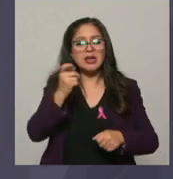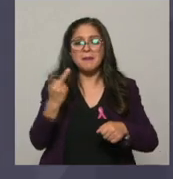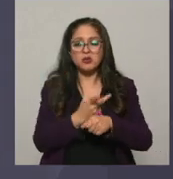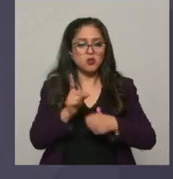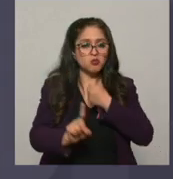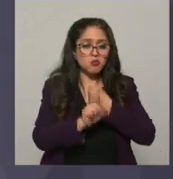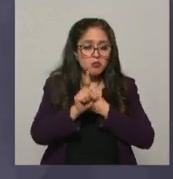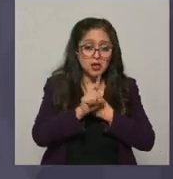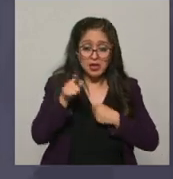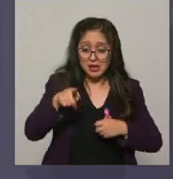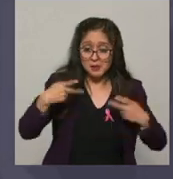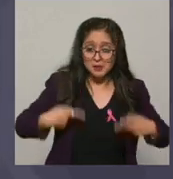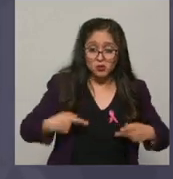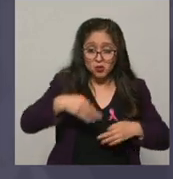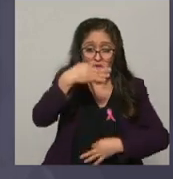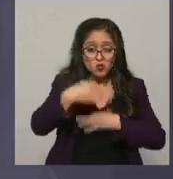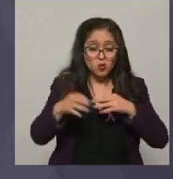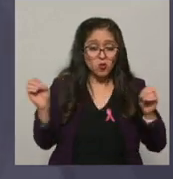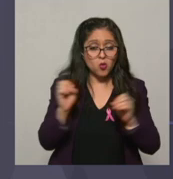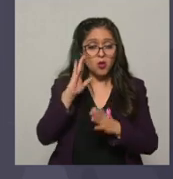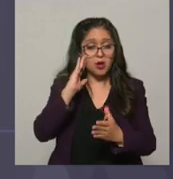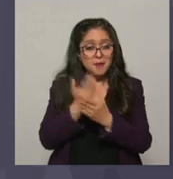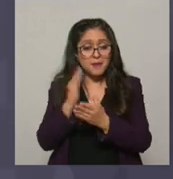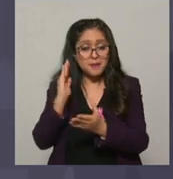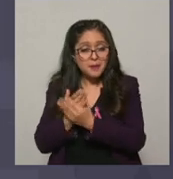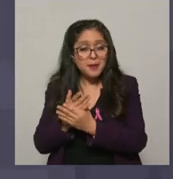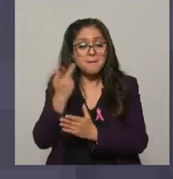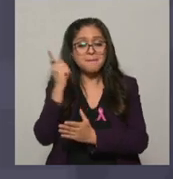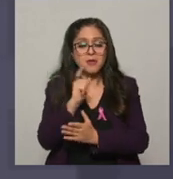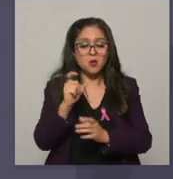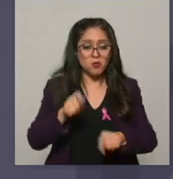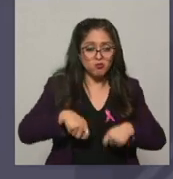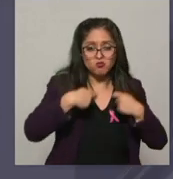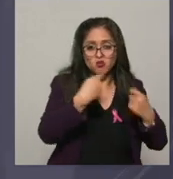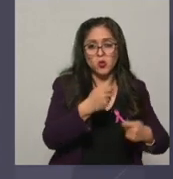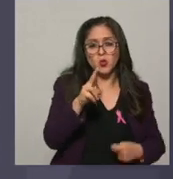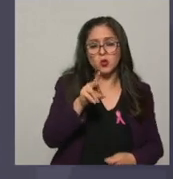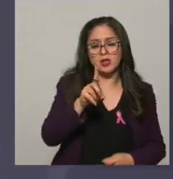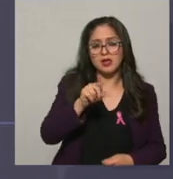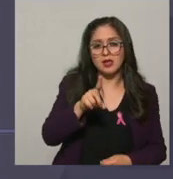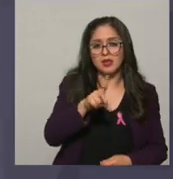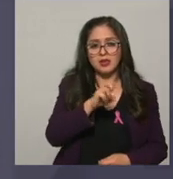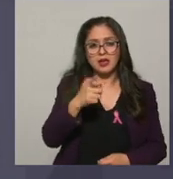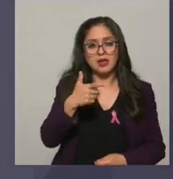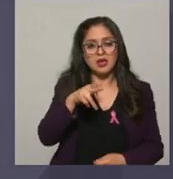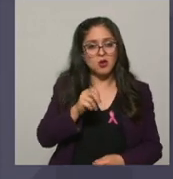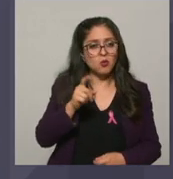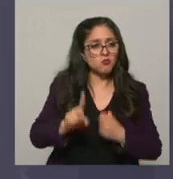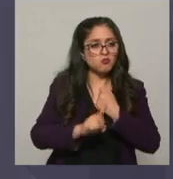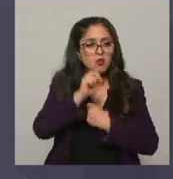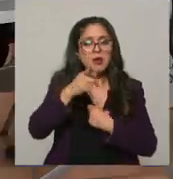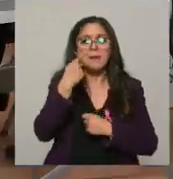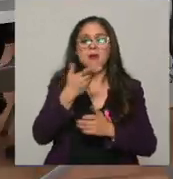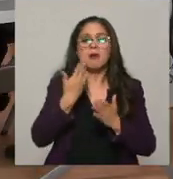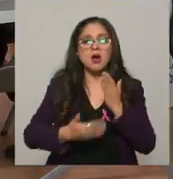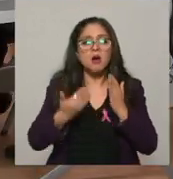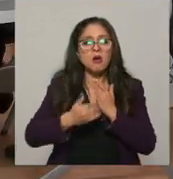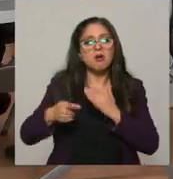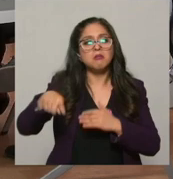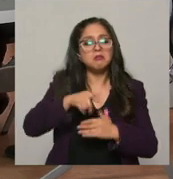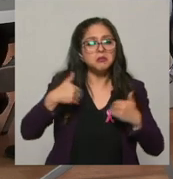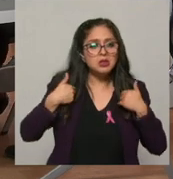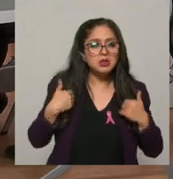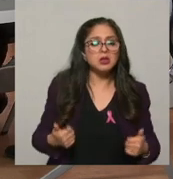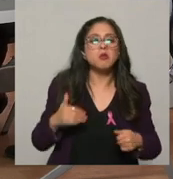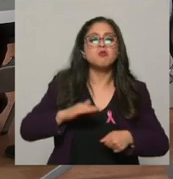alguien pues no judicializa estas carpetas. Entonces cuando la pasan a la unidad de género, Claro. pues efectivamente Y vemos no hay nada. ahora y entendemos perfectamente